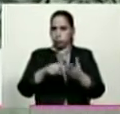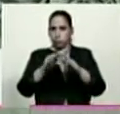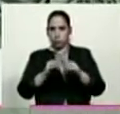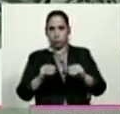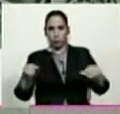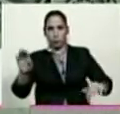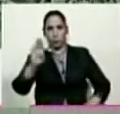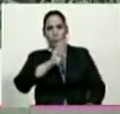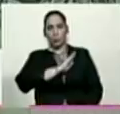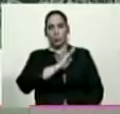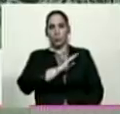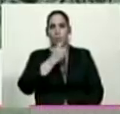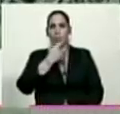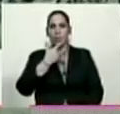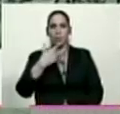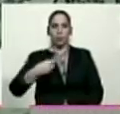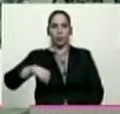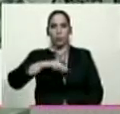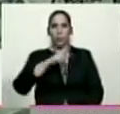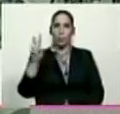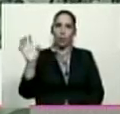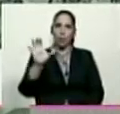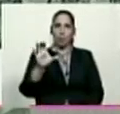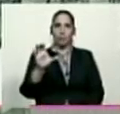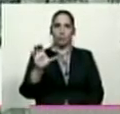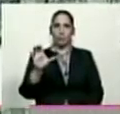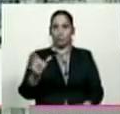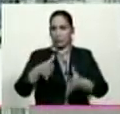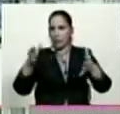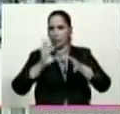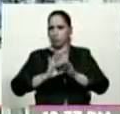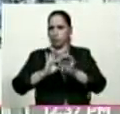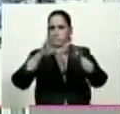la belleza de nuestro país. Es lo más grande, es lo concreto, pues.